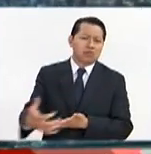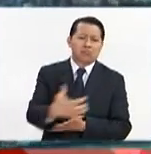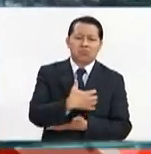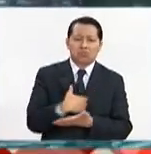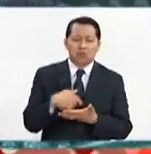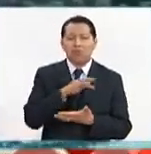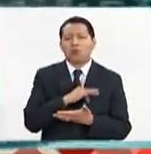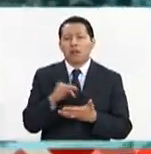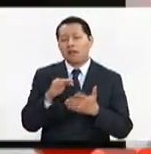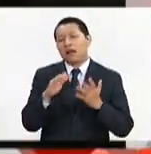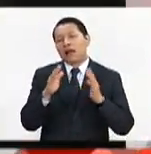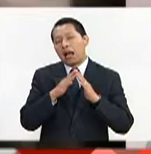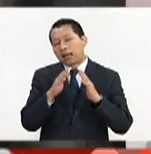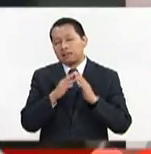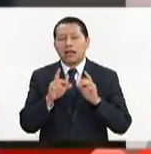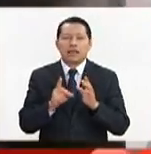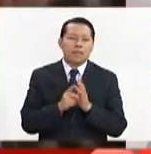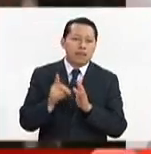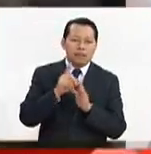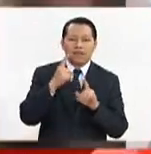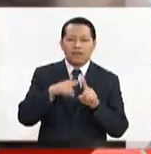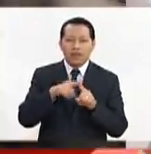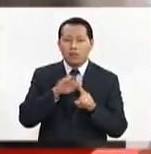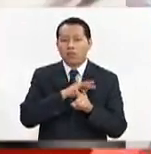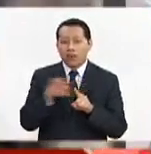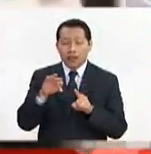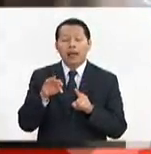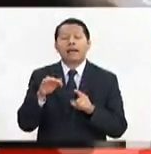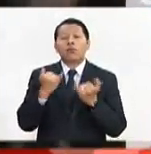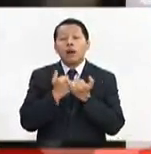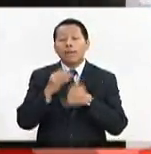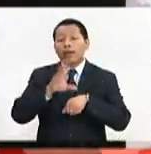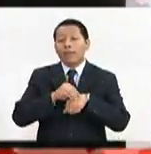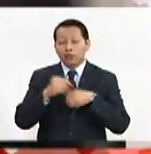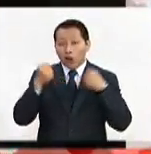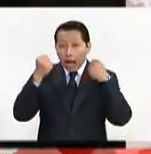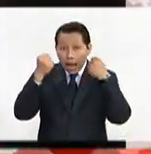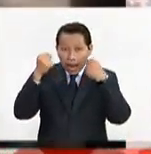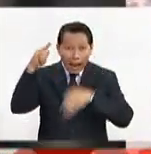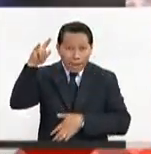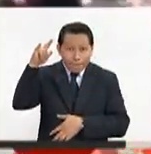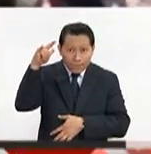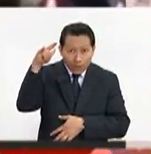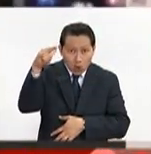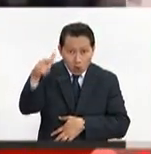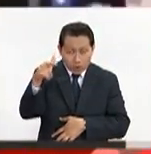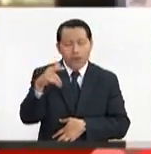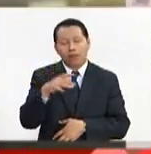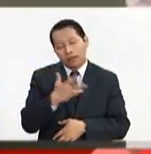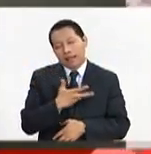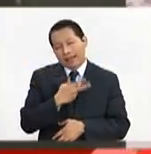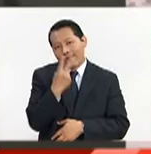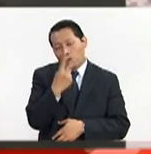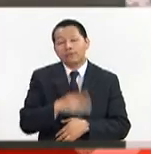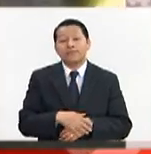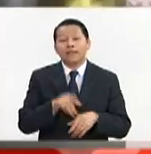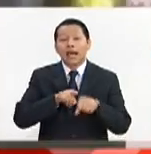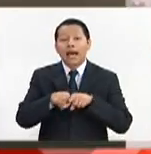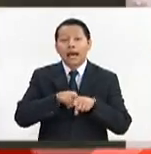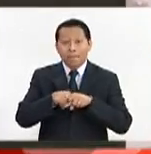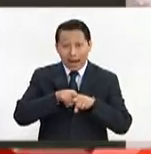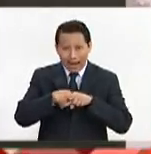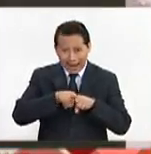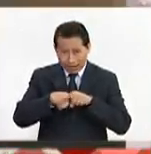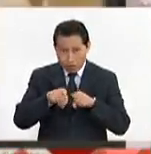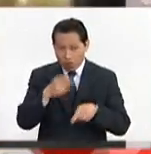invirtiendo en bienes raíces. Tenía licencia para volar aviones pequeños y poseía dos aeronaves. Eric Paddock, hermano del atacante, dijo que